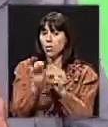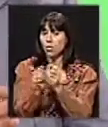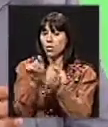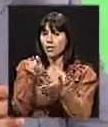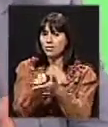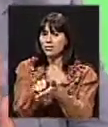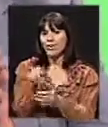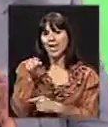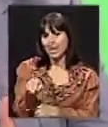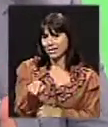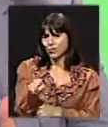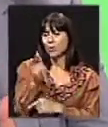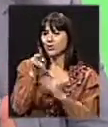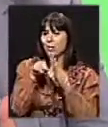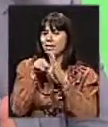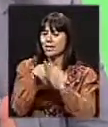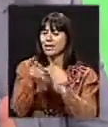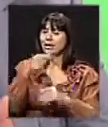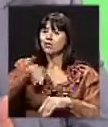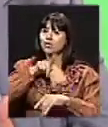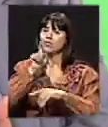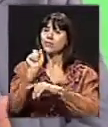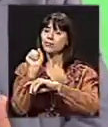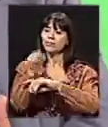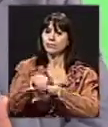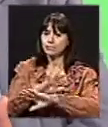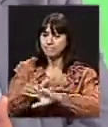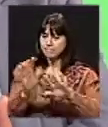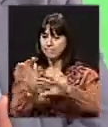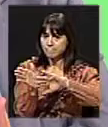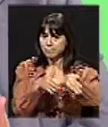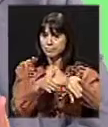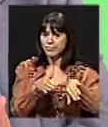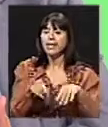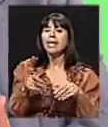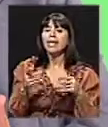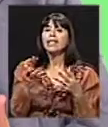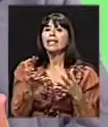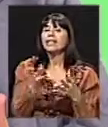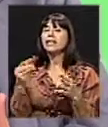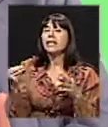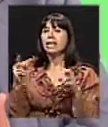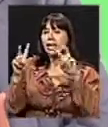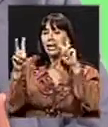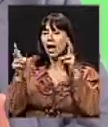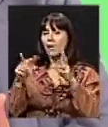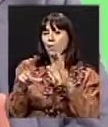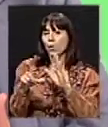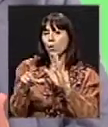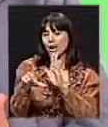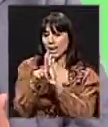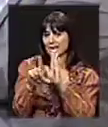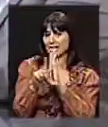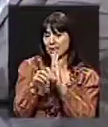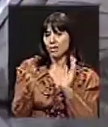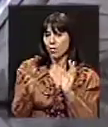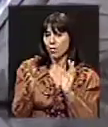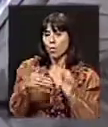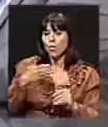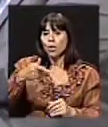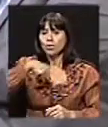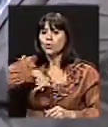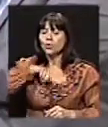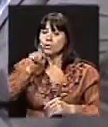eso evidentemente es un paradigma que tenemos que romper. Y en el campo legislativo propiamente, cuando tenemos que